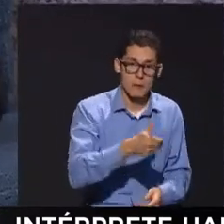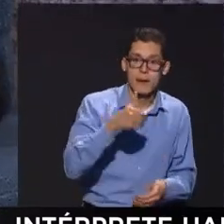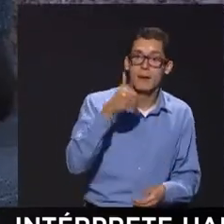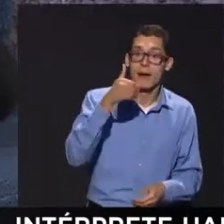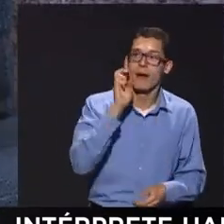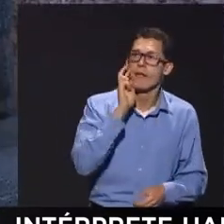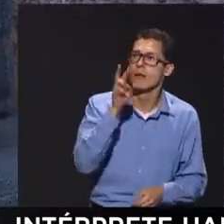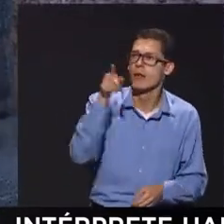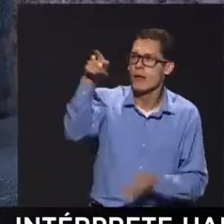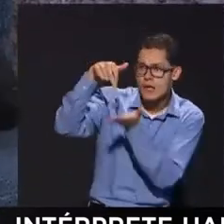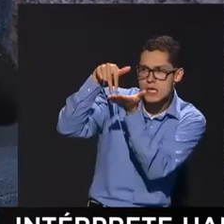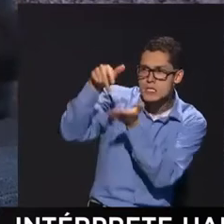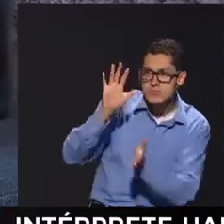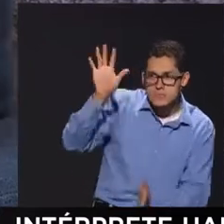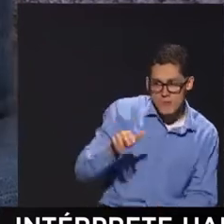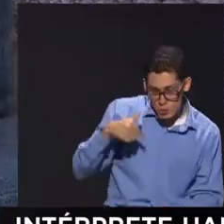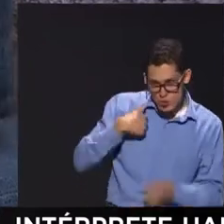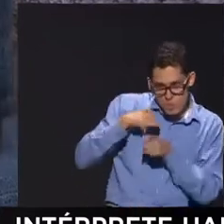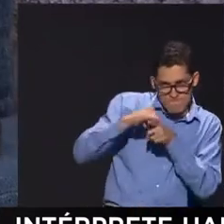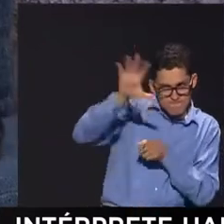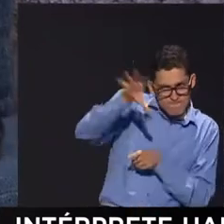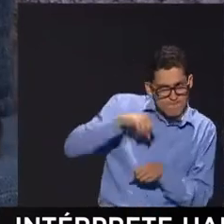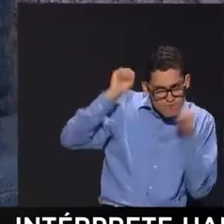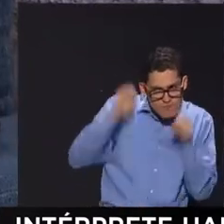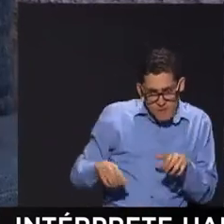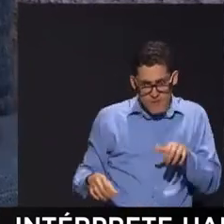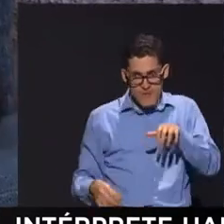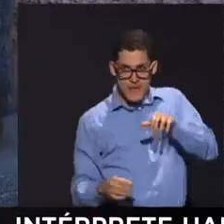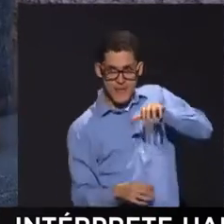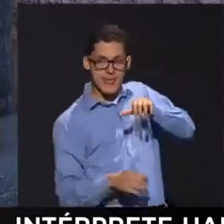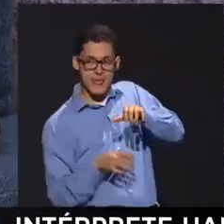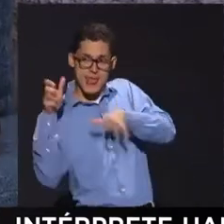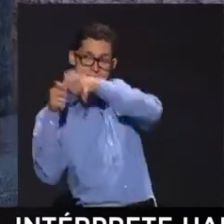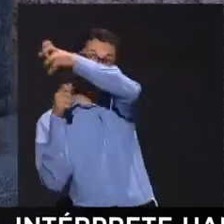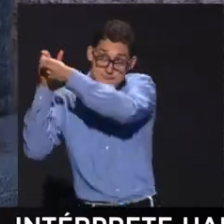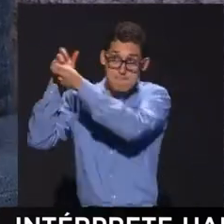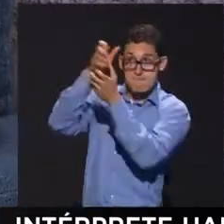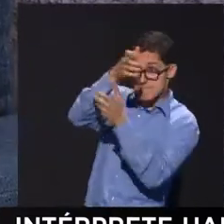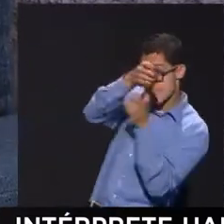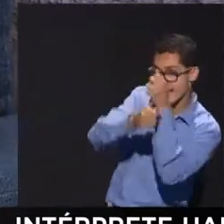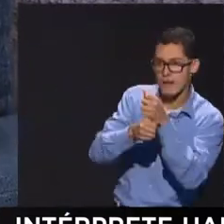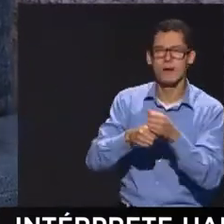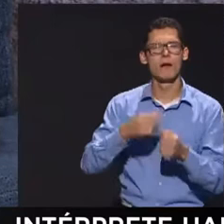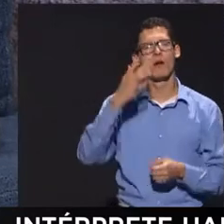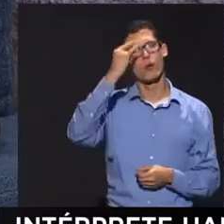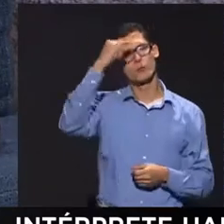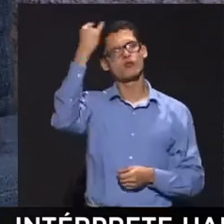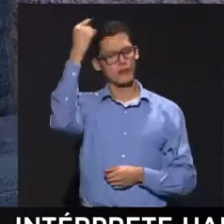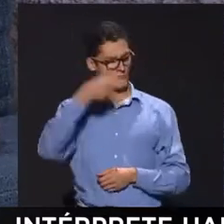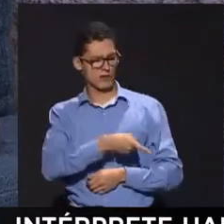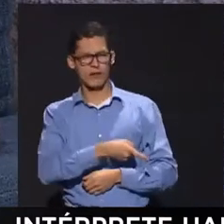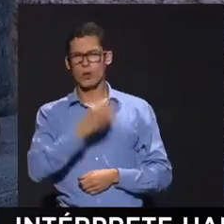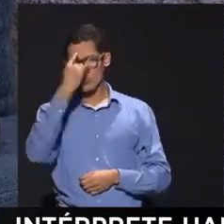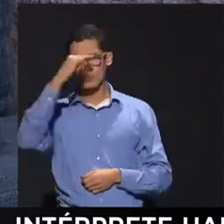paran y luego arrancan y dan sus primeros pasos y ya arrancan a caminar, ¿cierto? Porque nos ven a nosotros caminar. Pero también lo